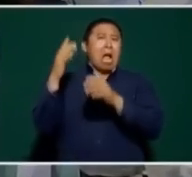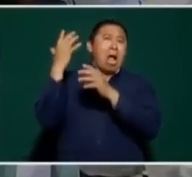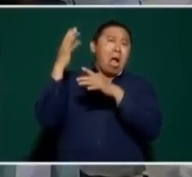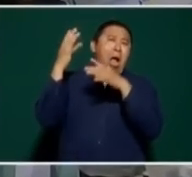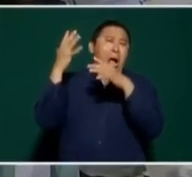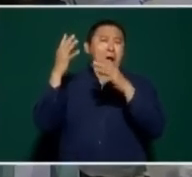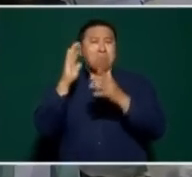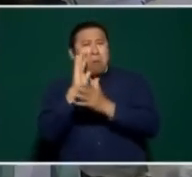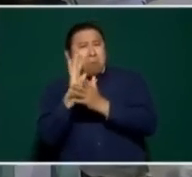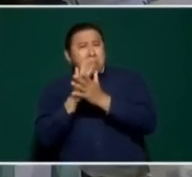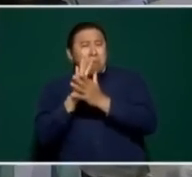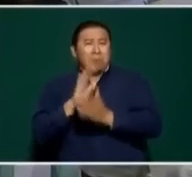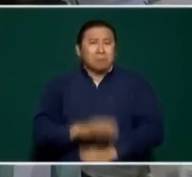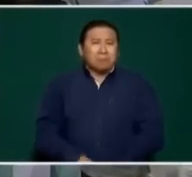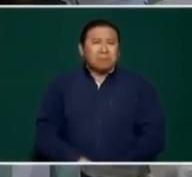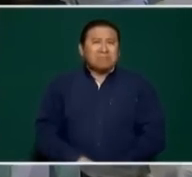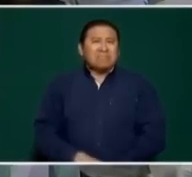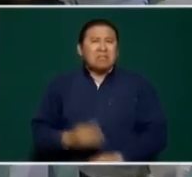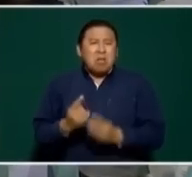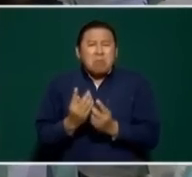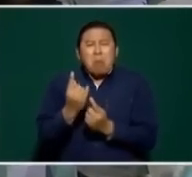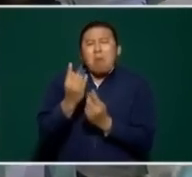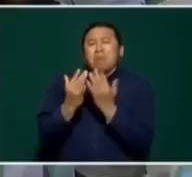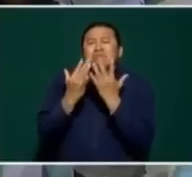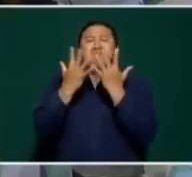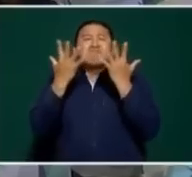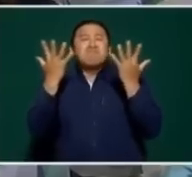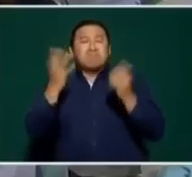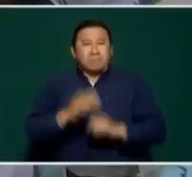aplaudir, quemar inciensos.